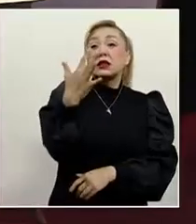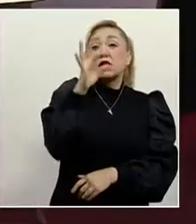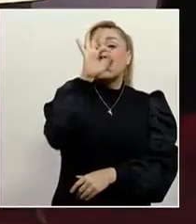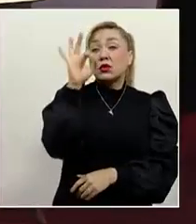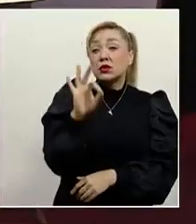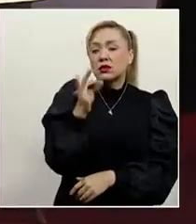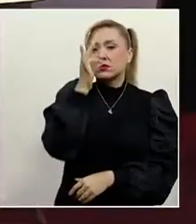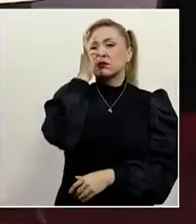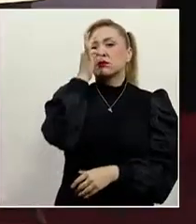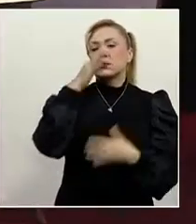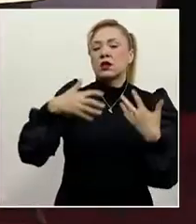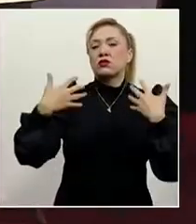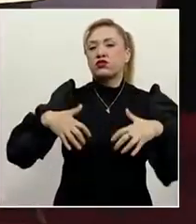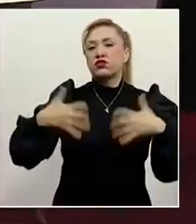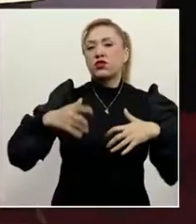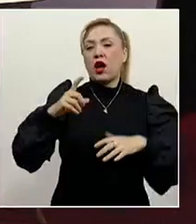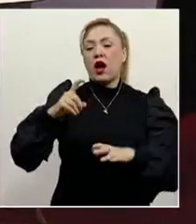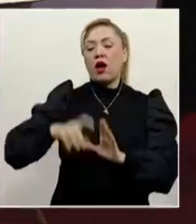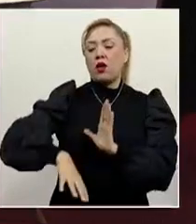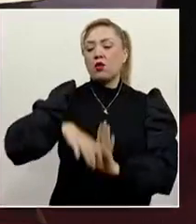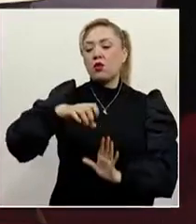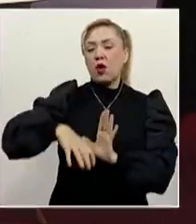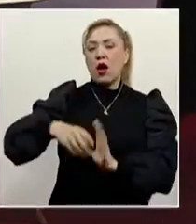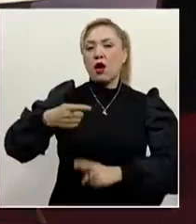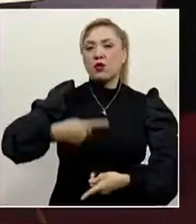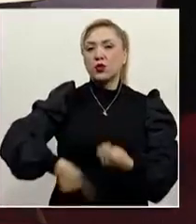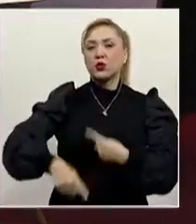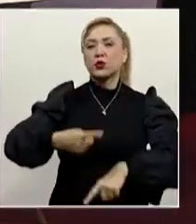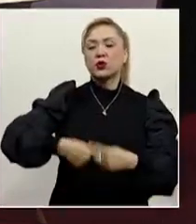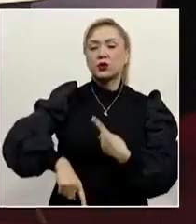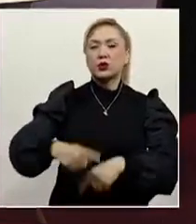poder informativo Óscar González